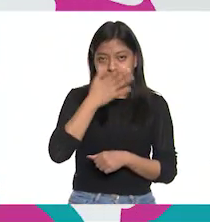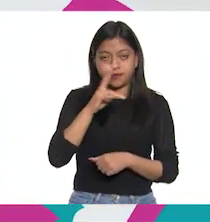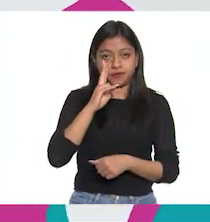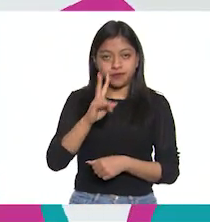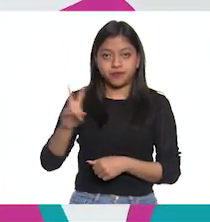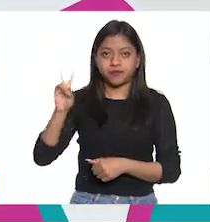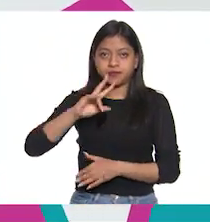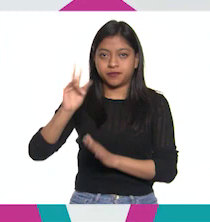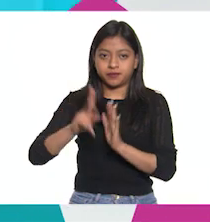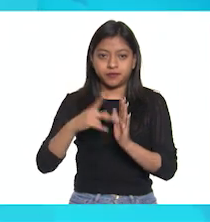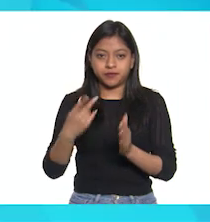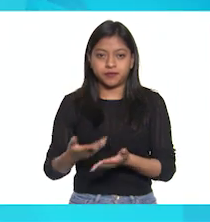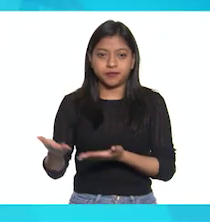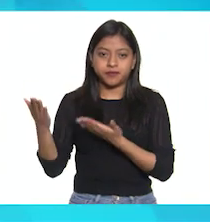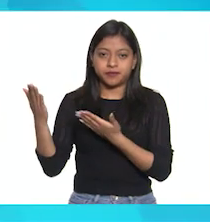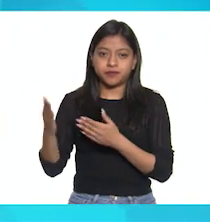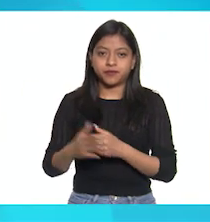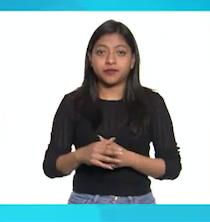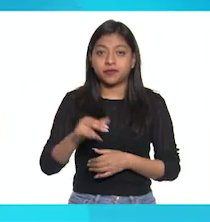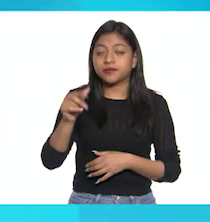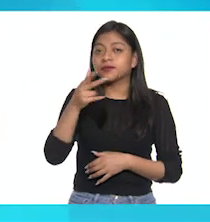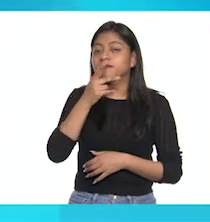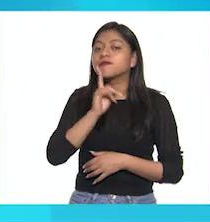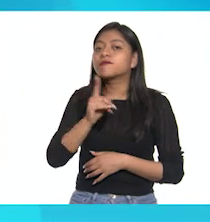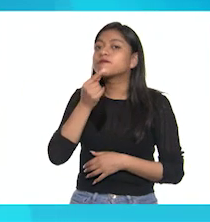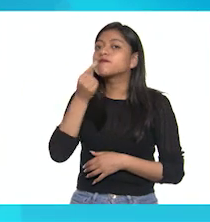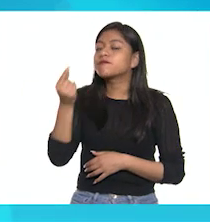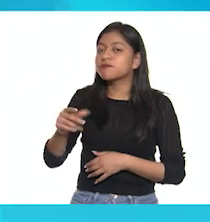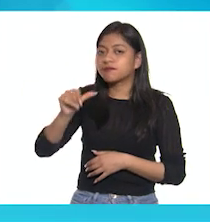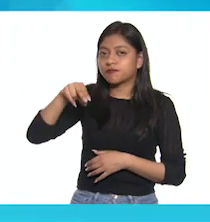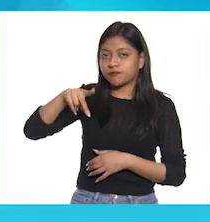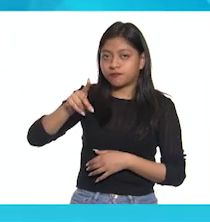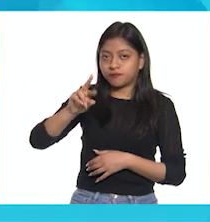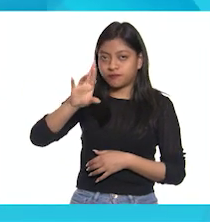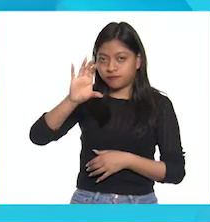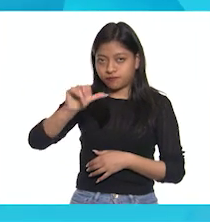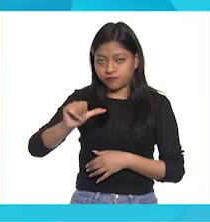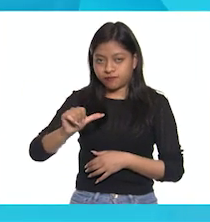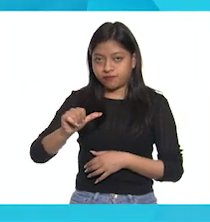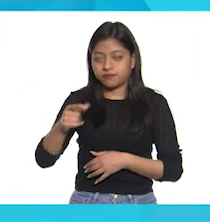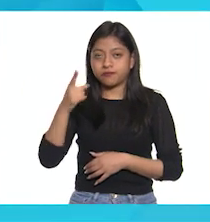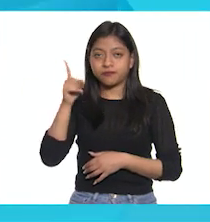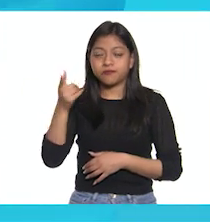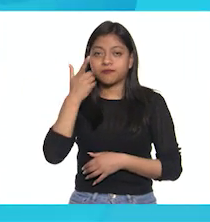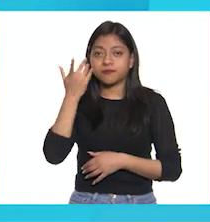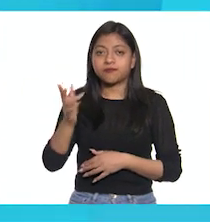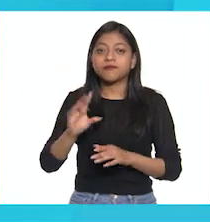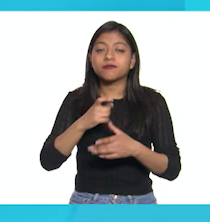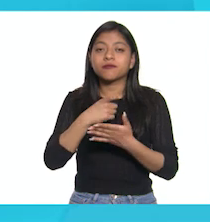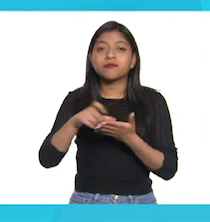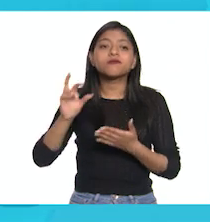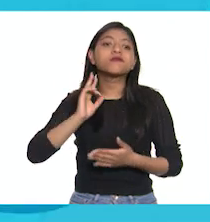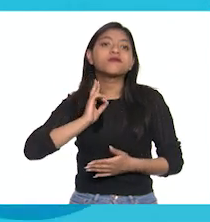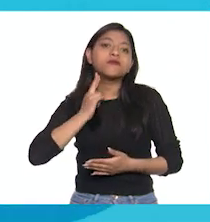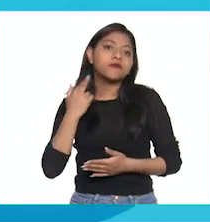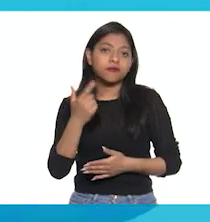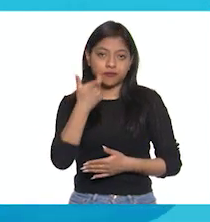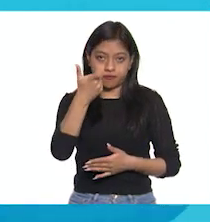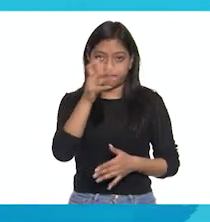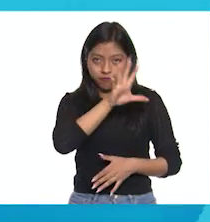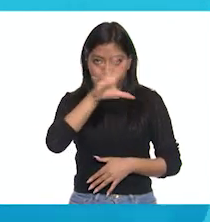nuevamente. Muy bien. Ahora Andrea es la que fue a la juguetería. Ella vio un robot que cuesta ¿cuánto?